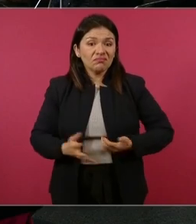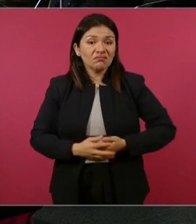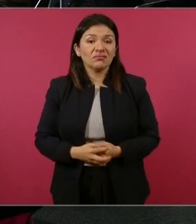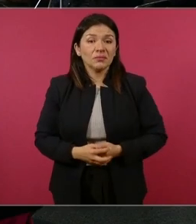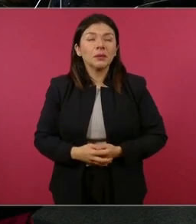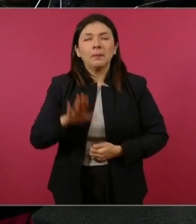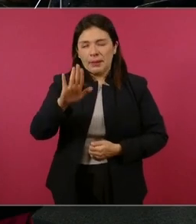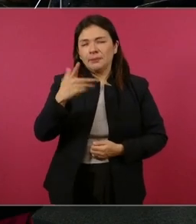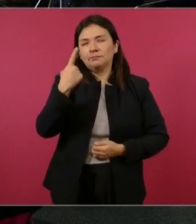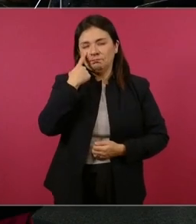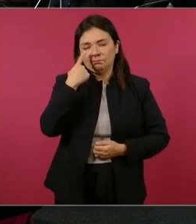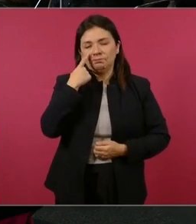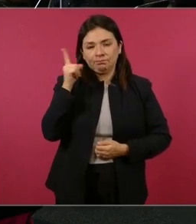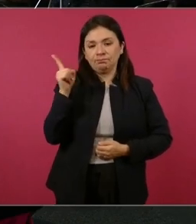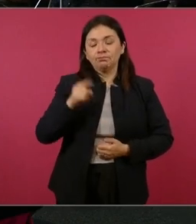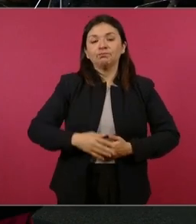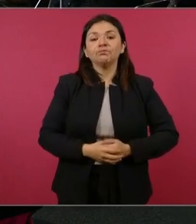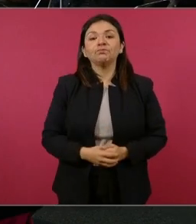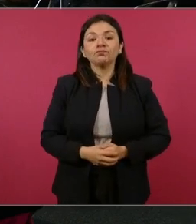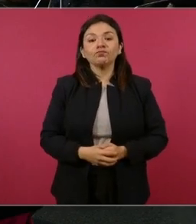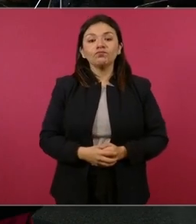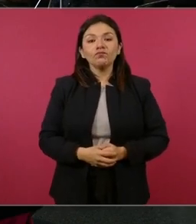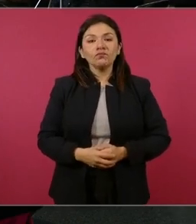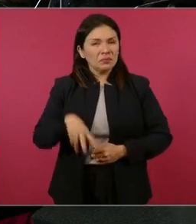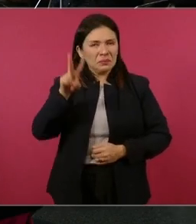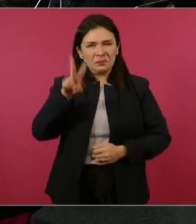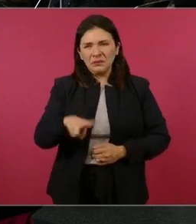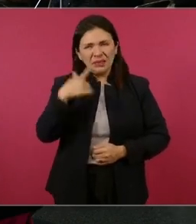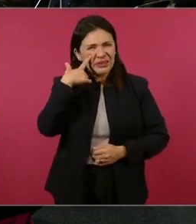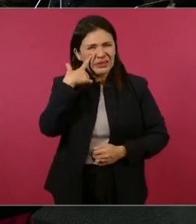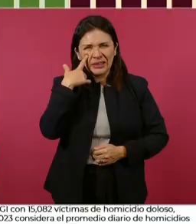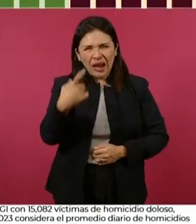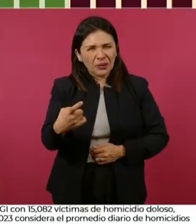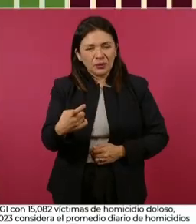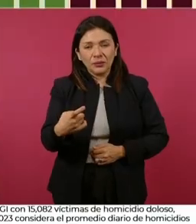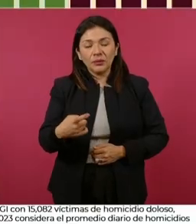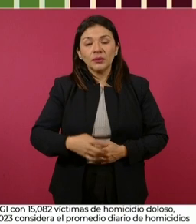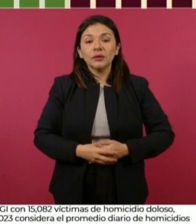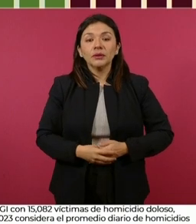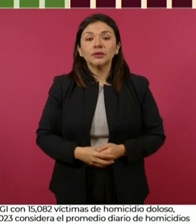porque, miren, es rarísimo.